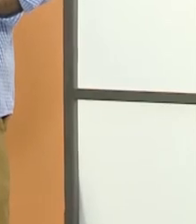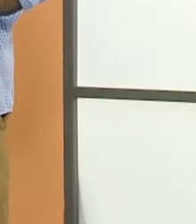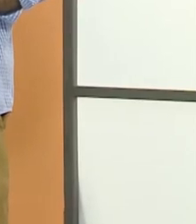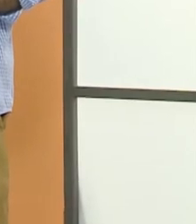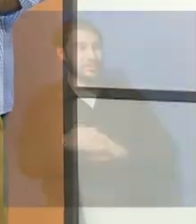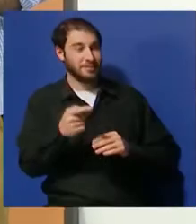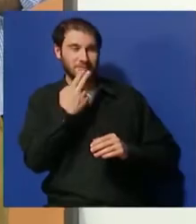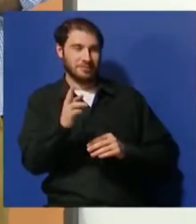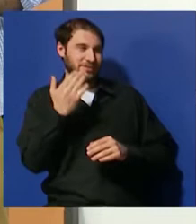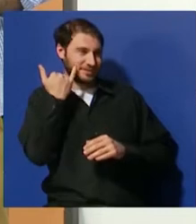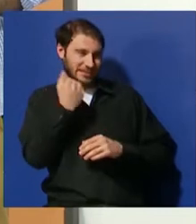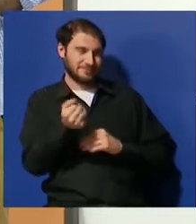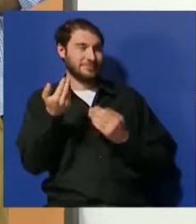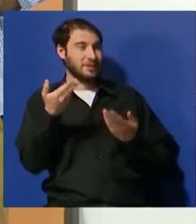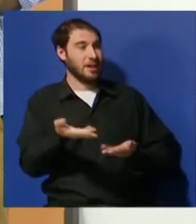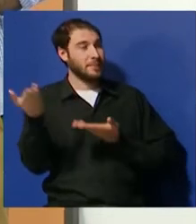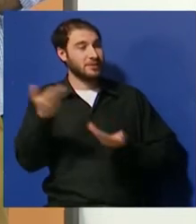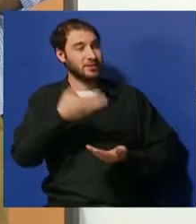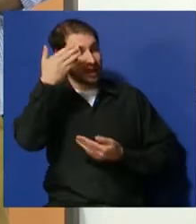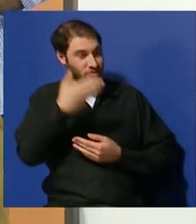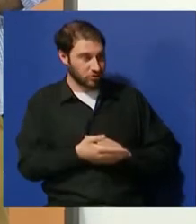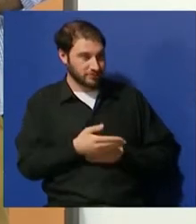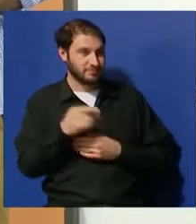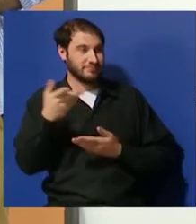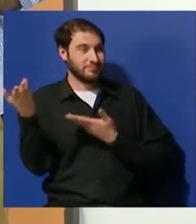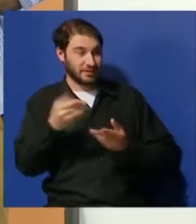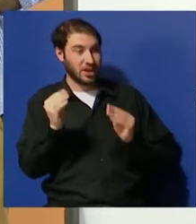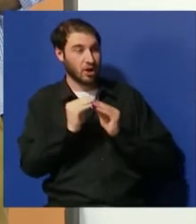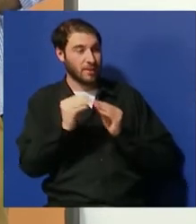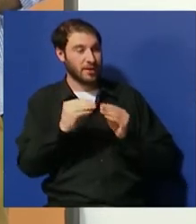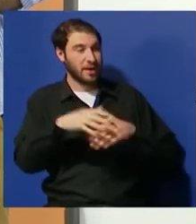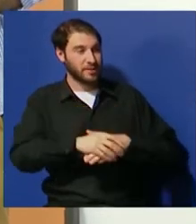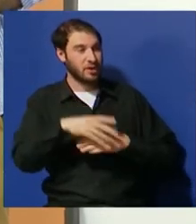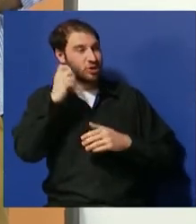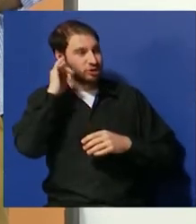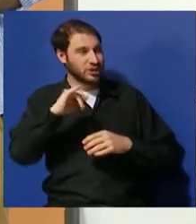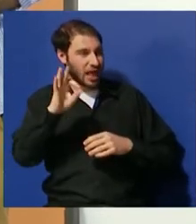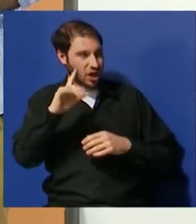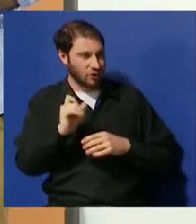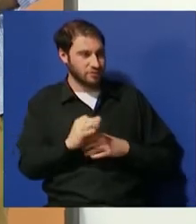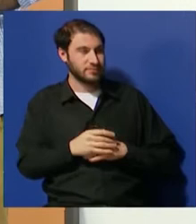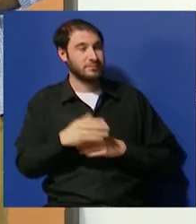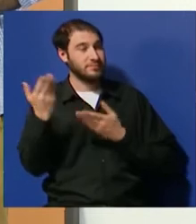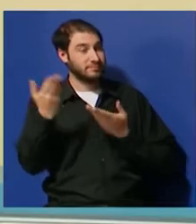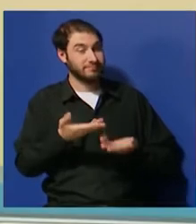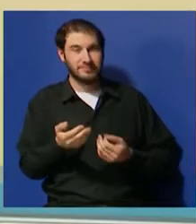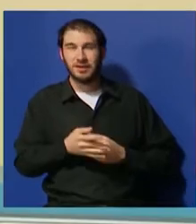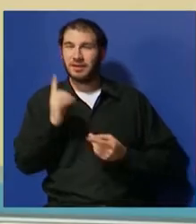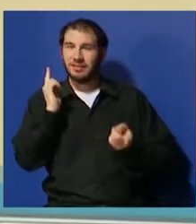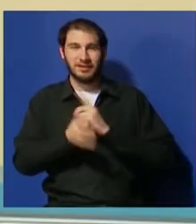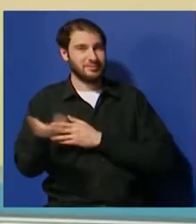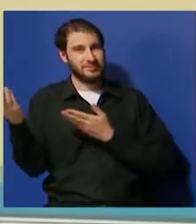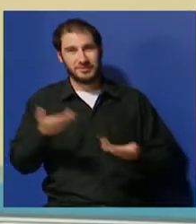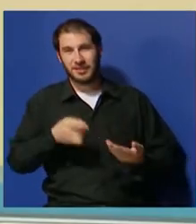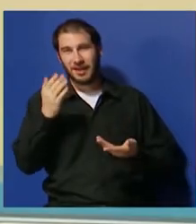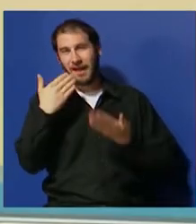Continuamos, sí, lo prometido es deuda. Presento a Gastón Lucero, que va a presentar a nuestro colega y amigo Gonzalo Glorioso. Gastón. Directamente pasamos a presentarlo,